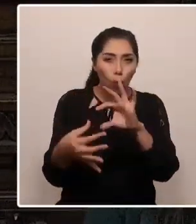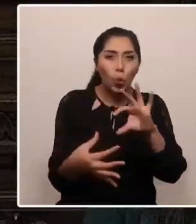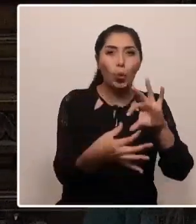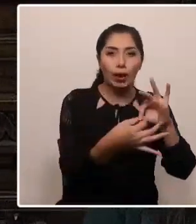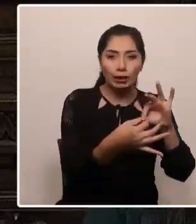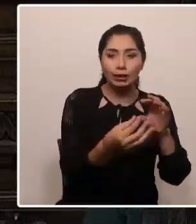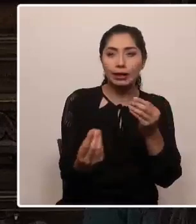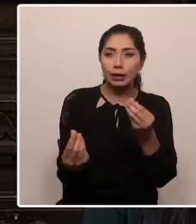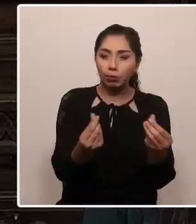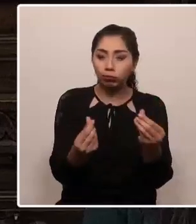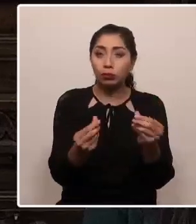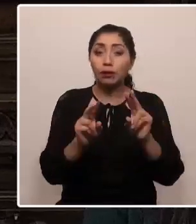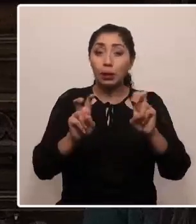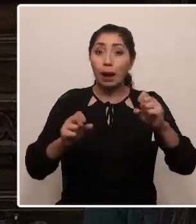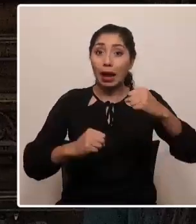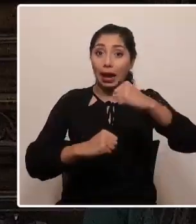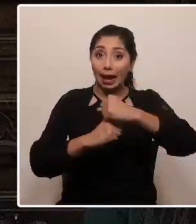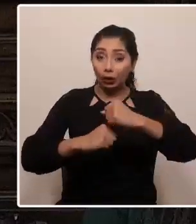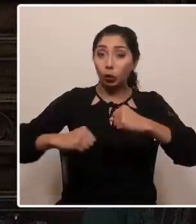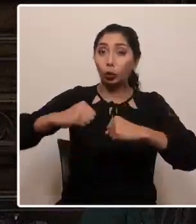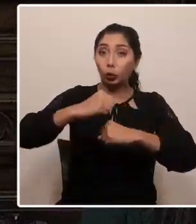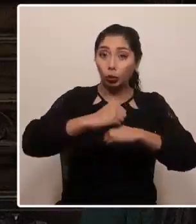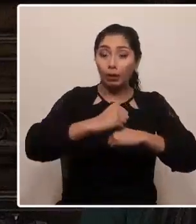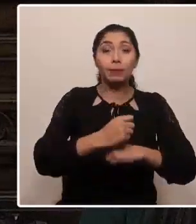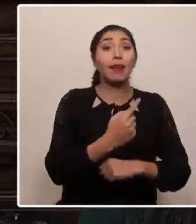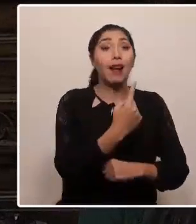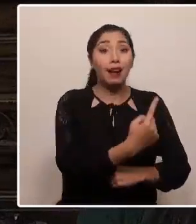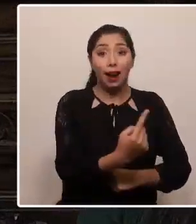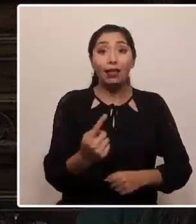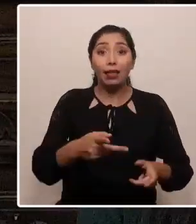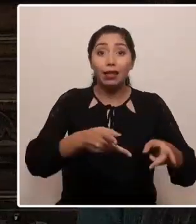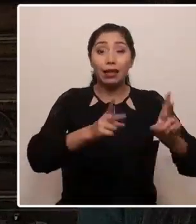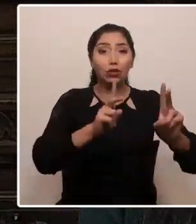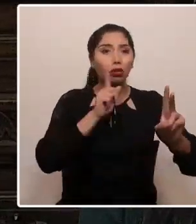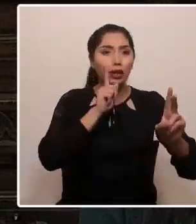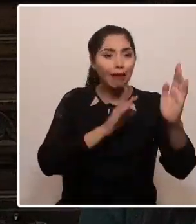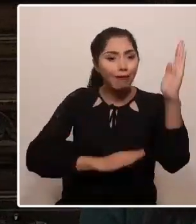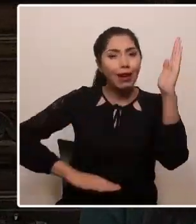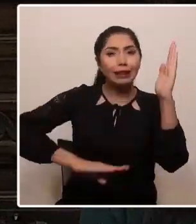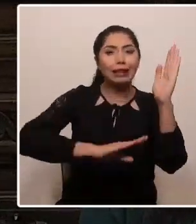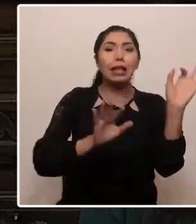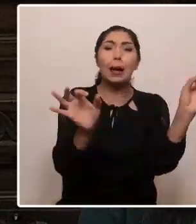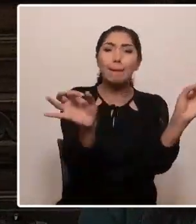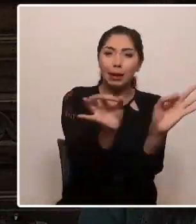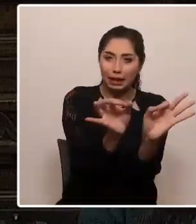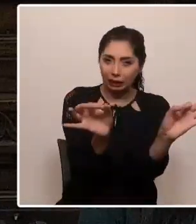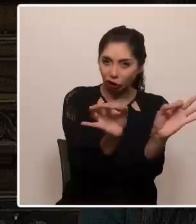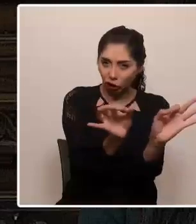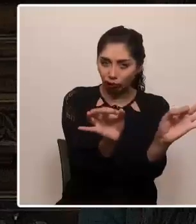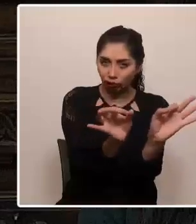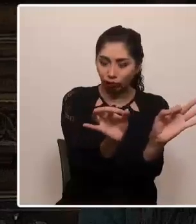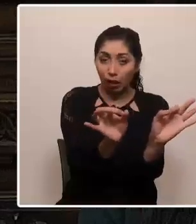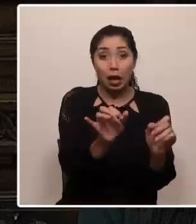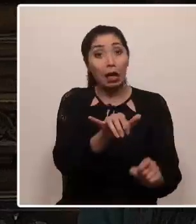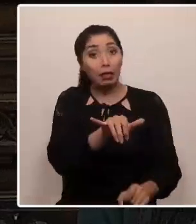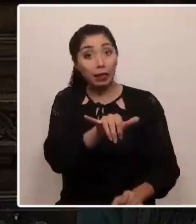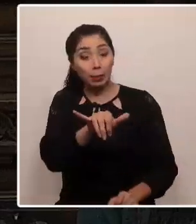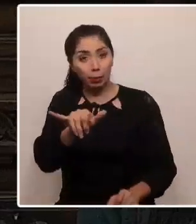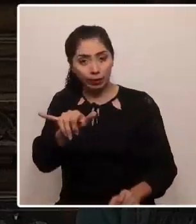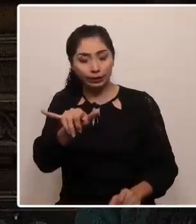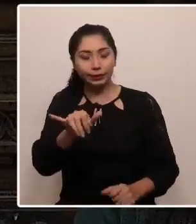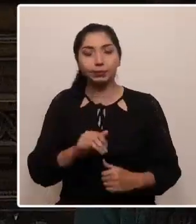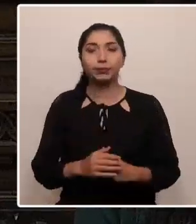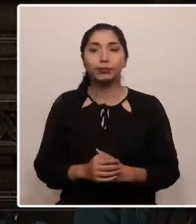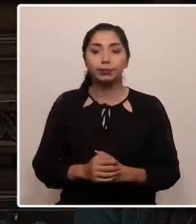estructura, cada derecho se organiza sobre la base de una descripción de su contenido y luego la configuración